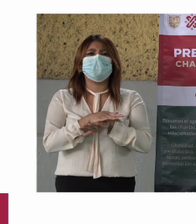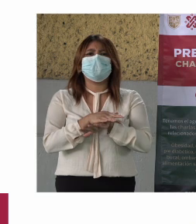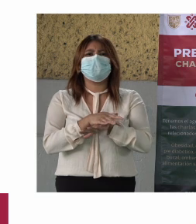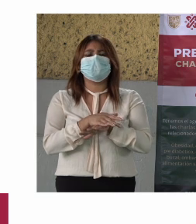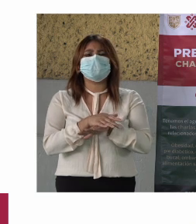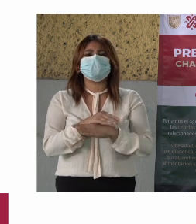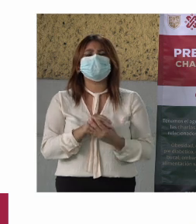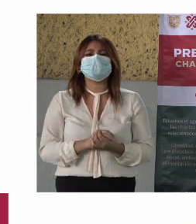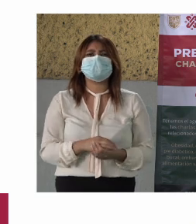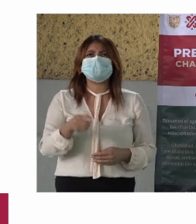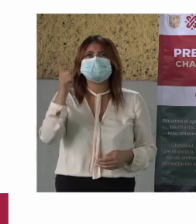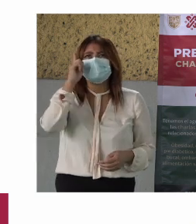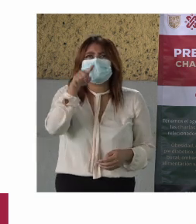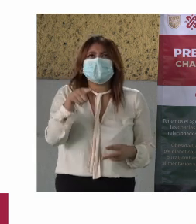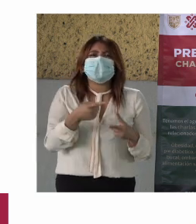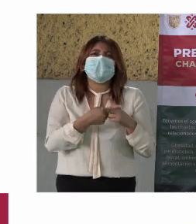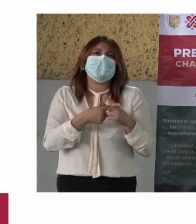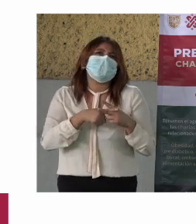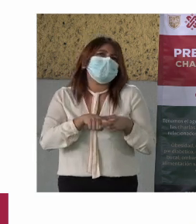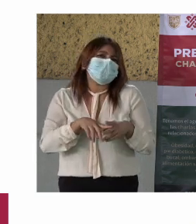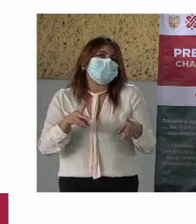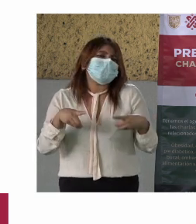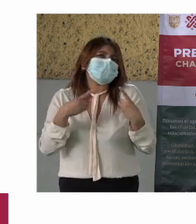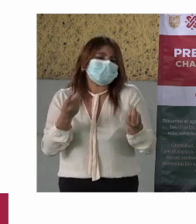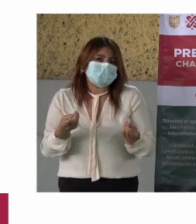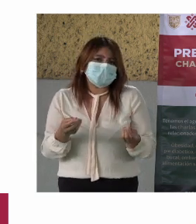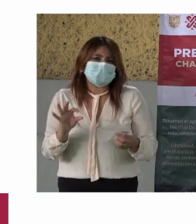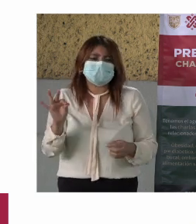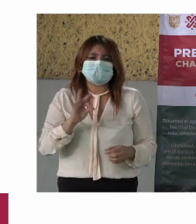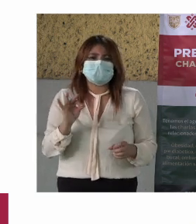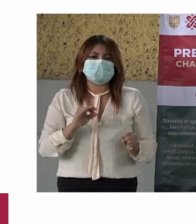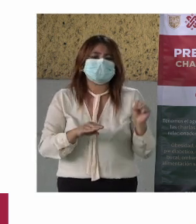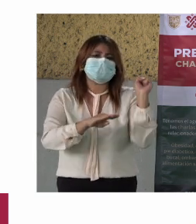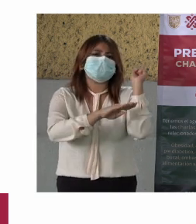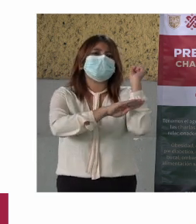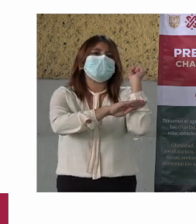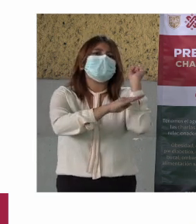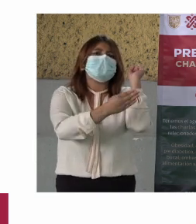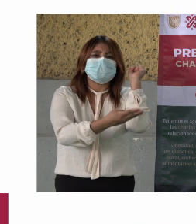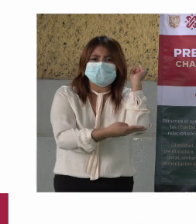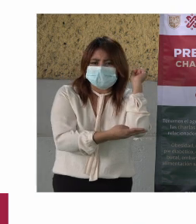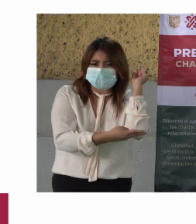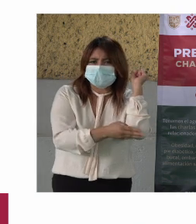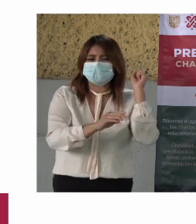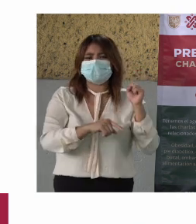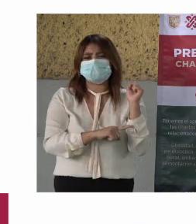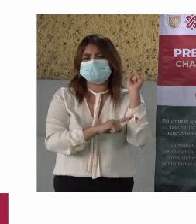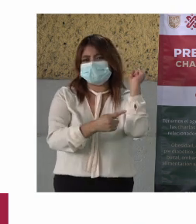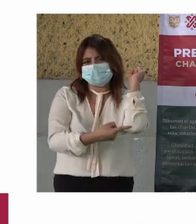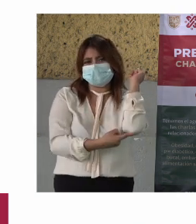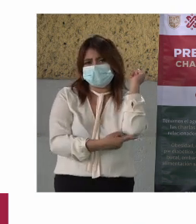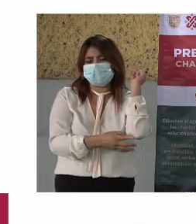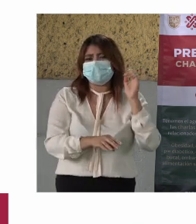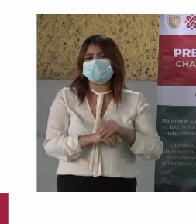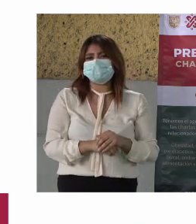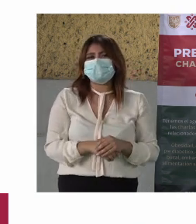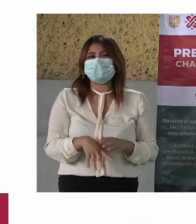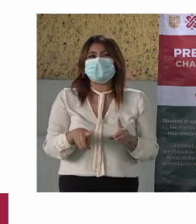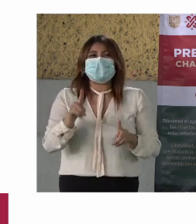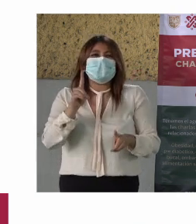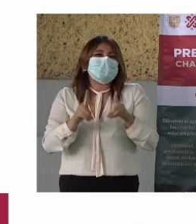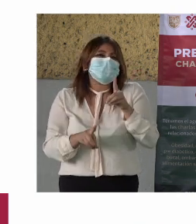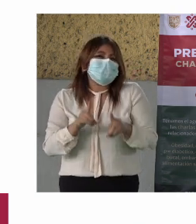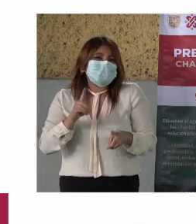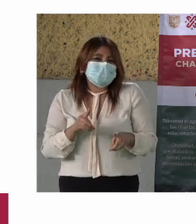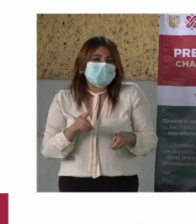razones para empezar insulina puede ser durante el embarazo, y aquí pueden mencionar que depende mucho de las características de esa mujer embarazada,